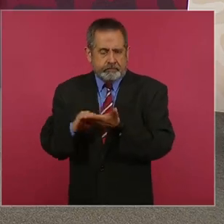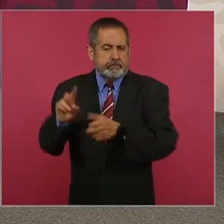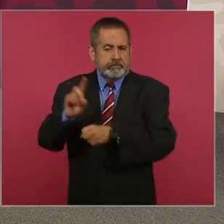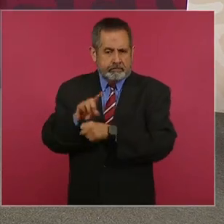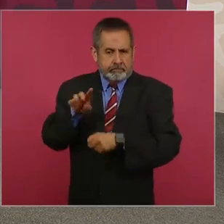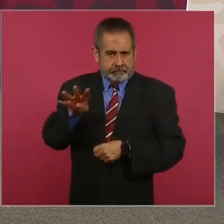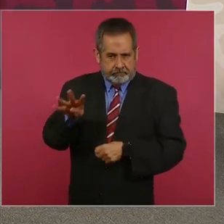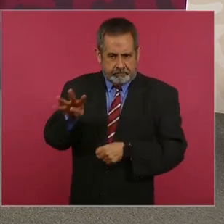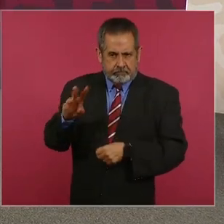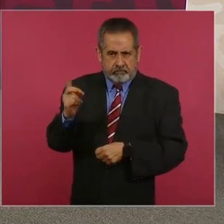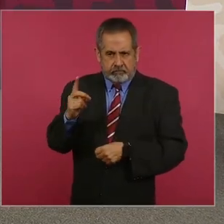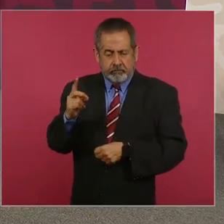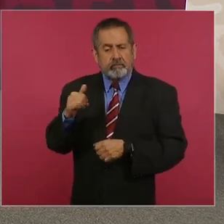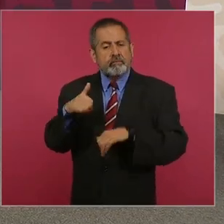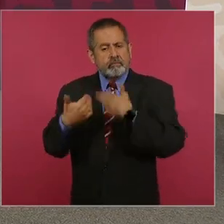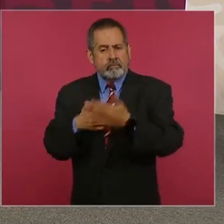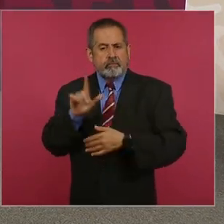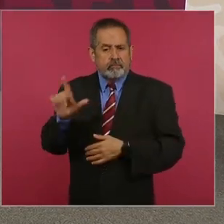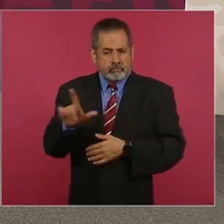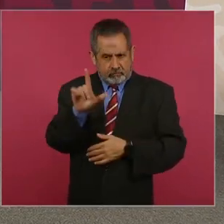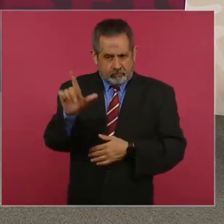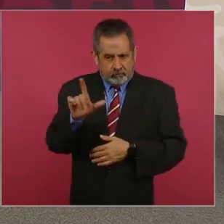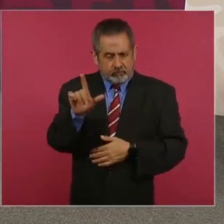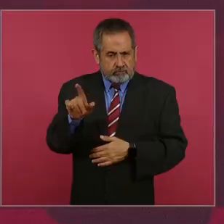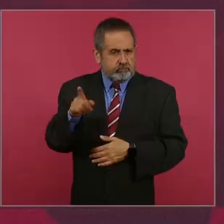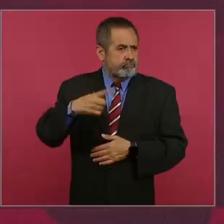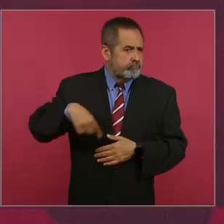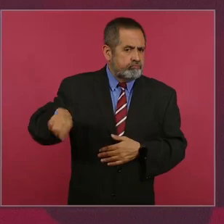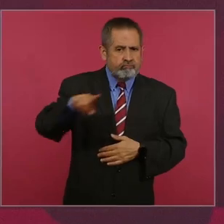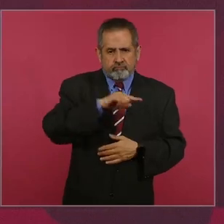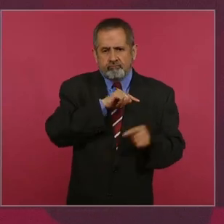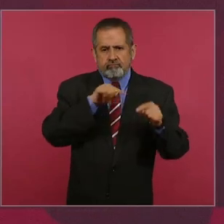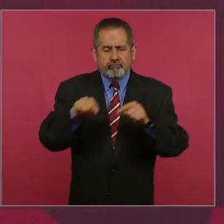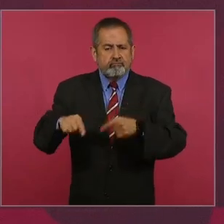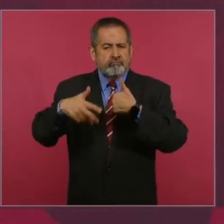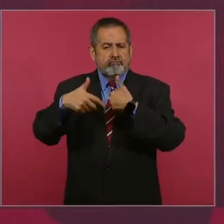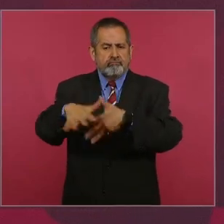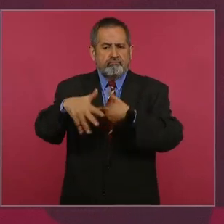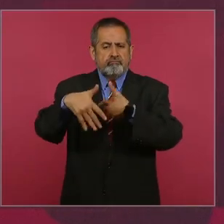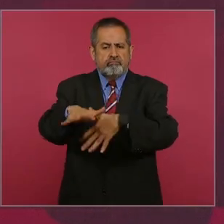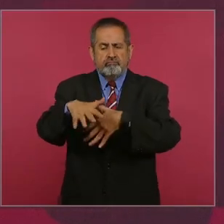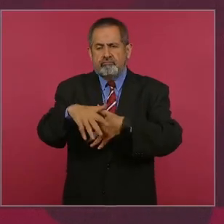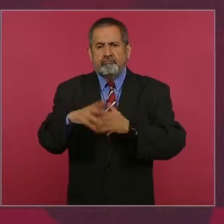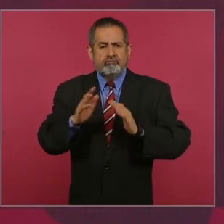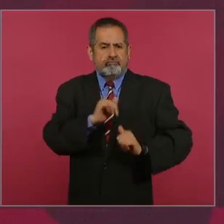domingo y el lunes están invitados para el desfile militar